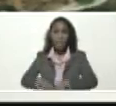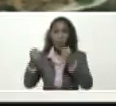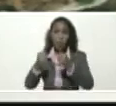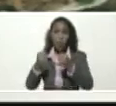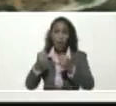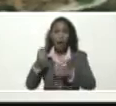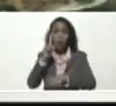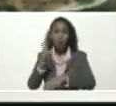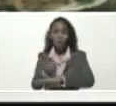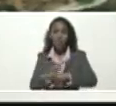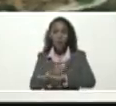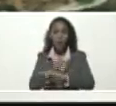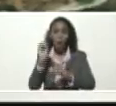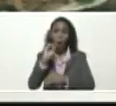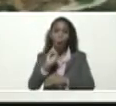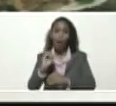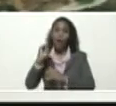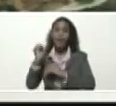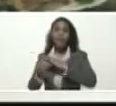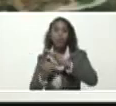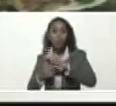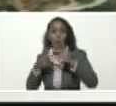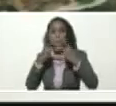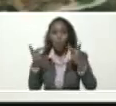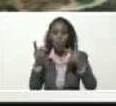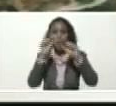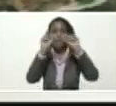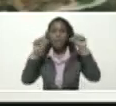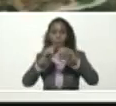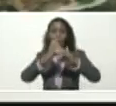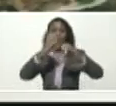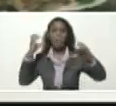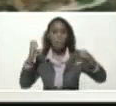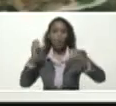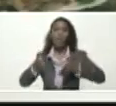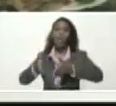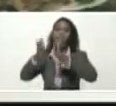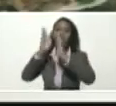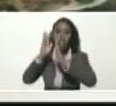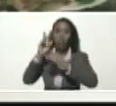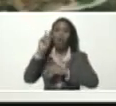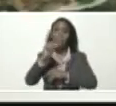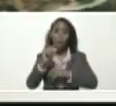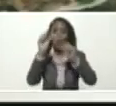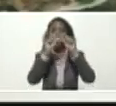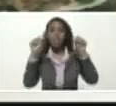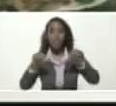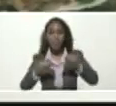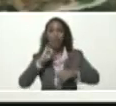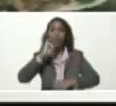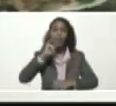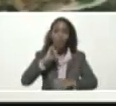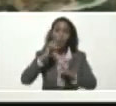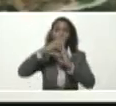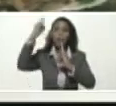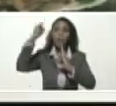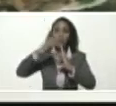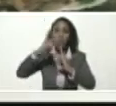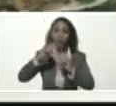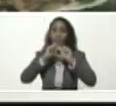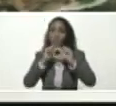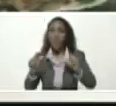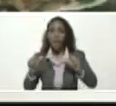gobierno o instalaciones públicas, sistemas de transporte, infraestructura, incluidos los sistemas de información, plataformas fijas